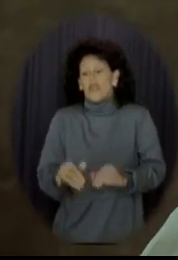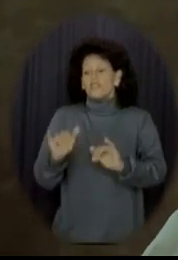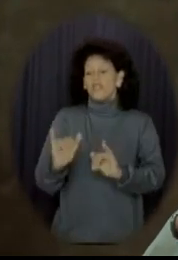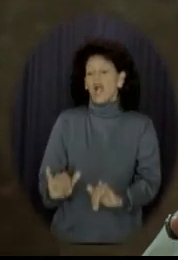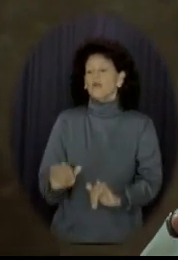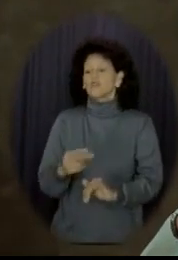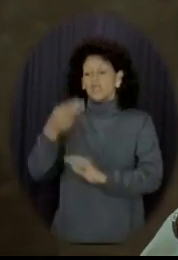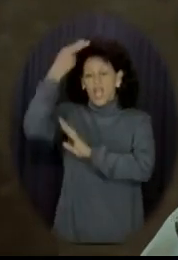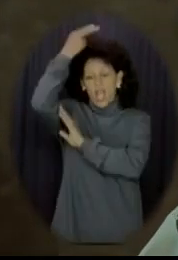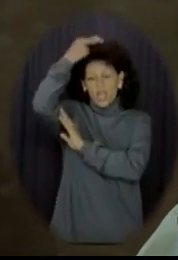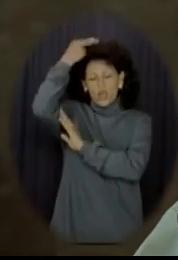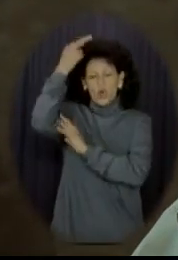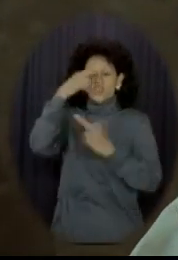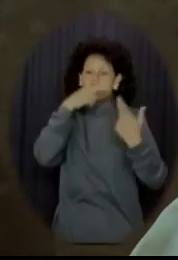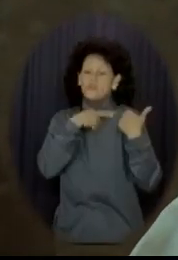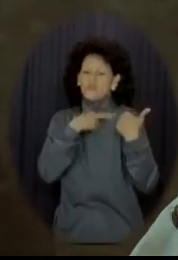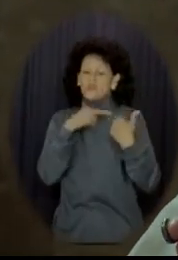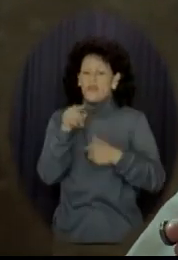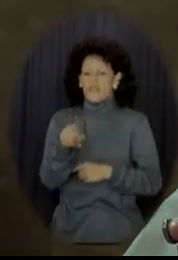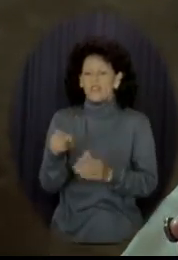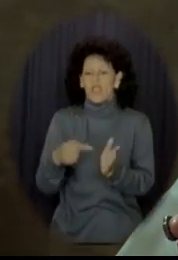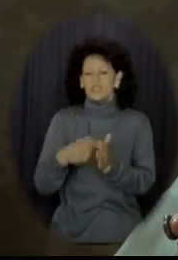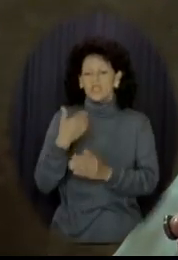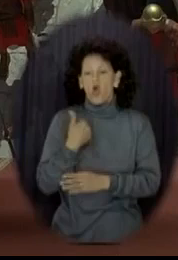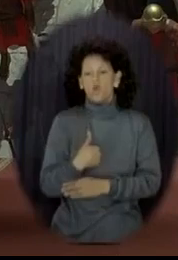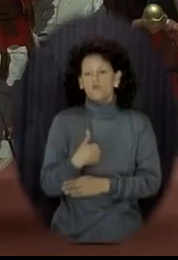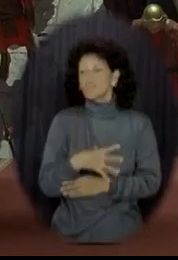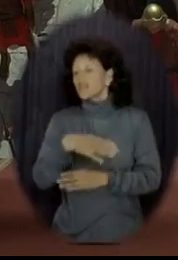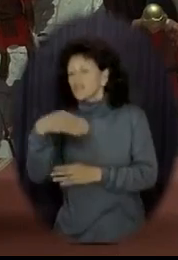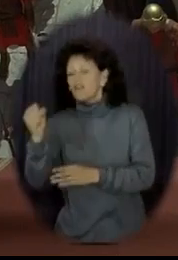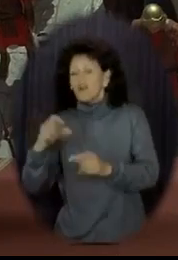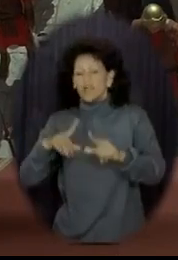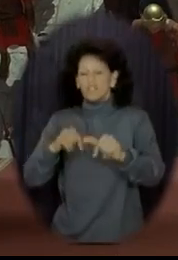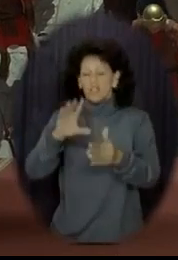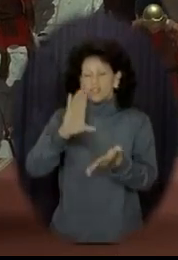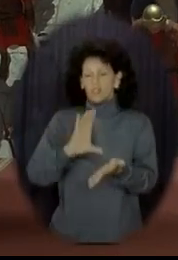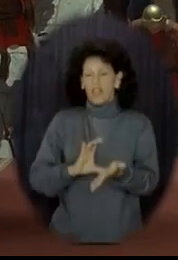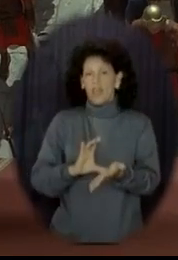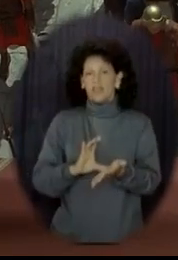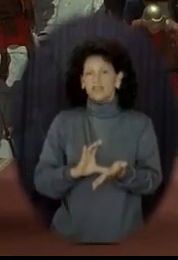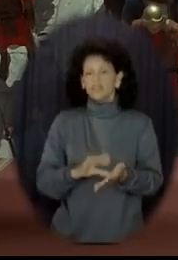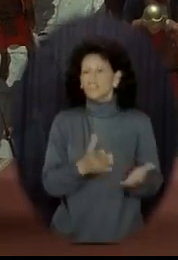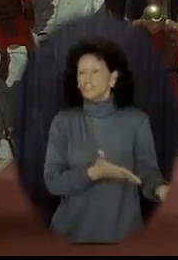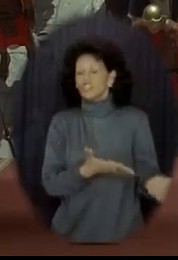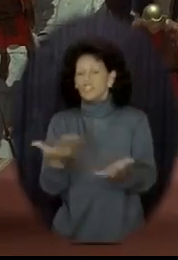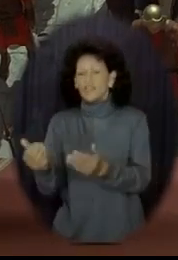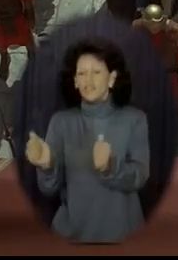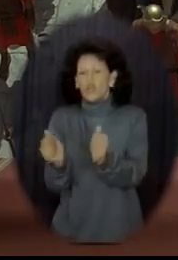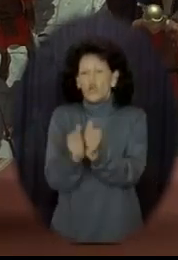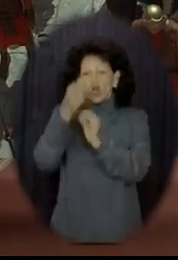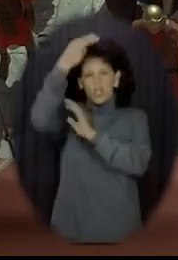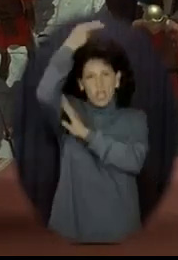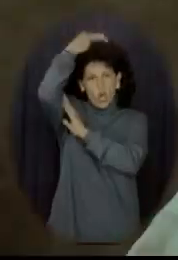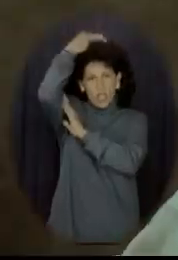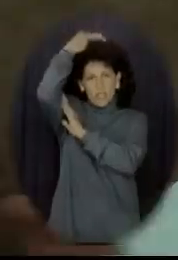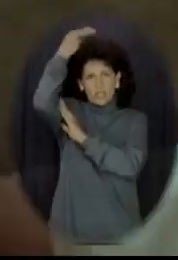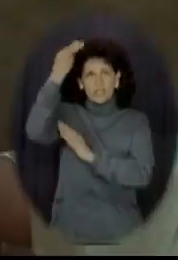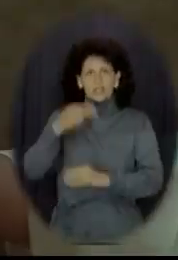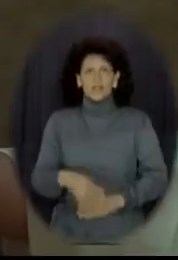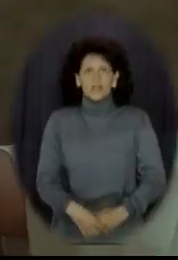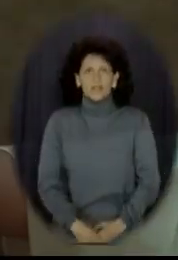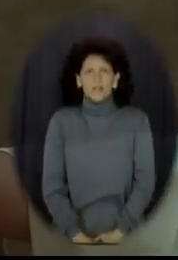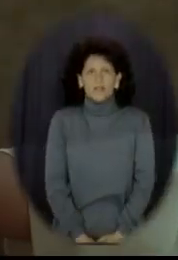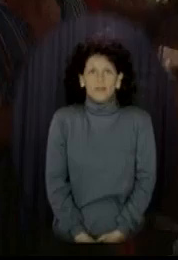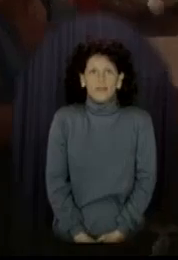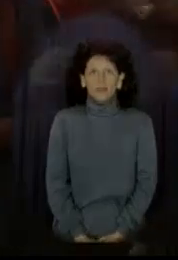En ese caso, dejaremos que Herodes se encargue de él. Aún está en Jerusalén, ¿no es cierto? Llévenlo